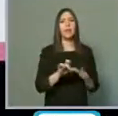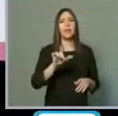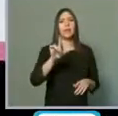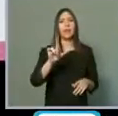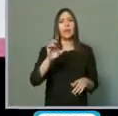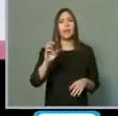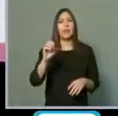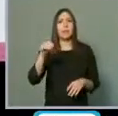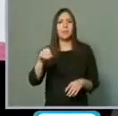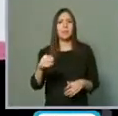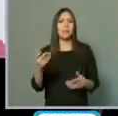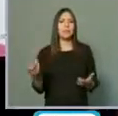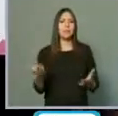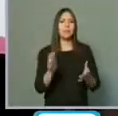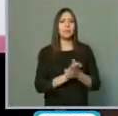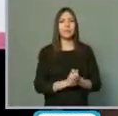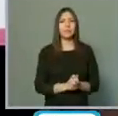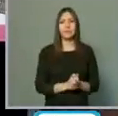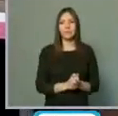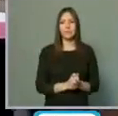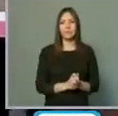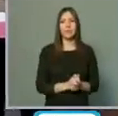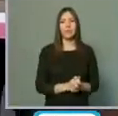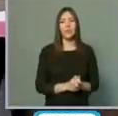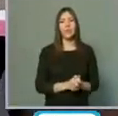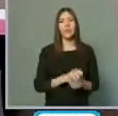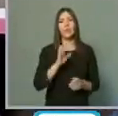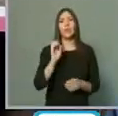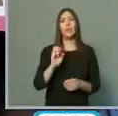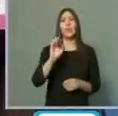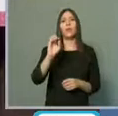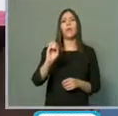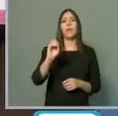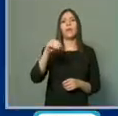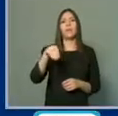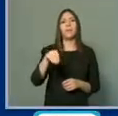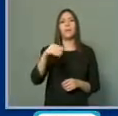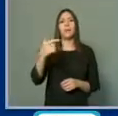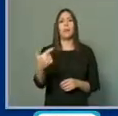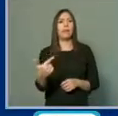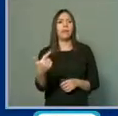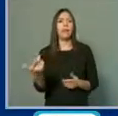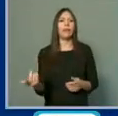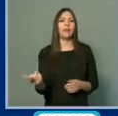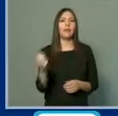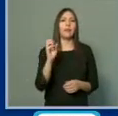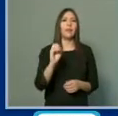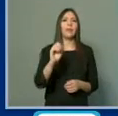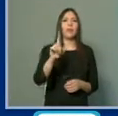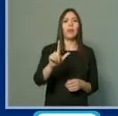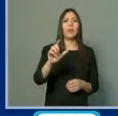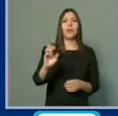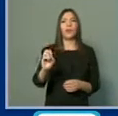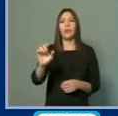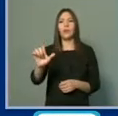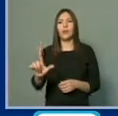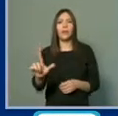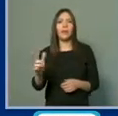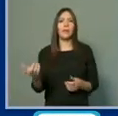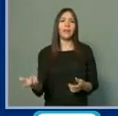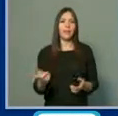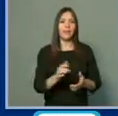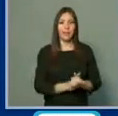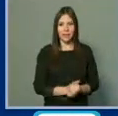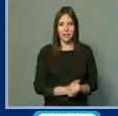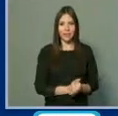L-O-M, sí no me la sé. Eso que pone, ¿no? O, oh my God, es O-M-G, claro. o L-O-L, ¿no? Sí, es laughing out loud,